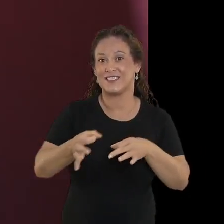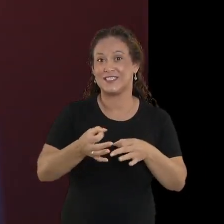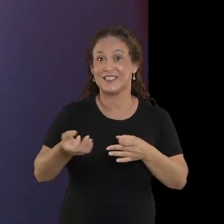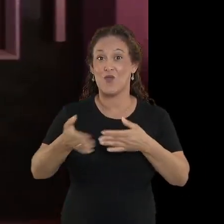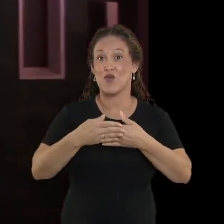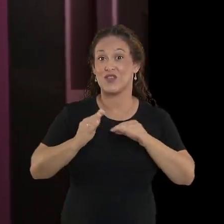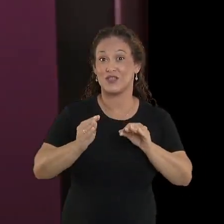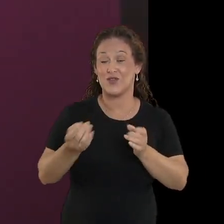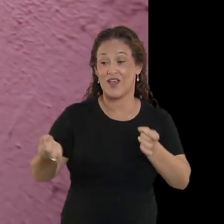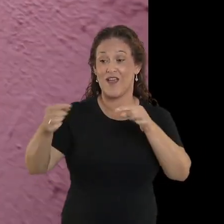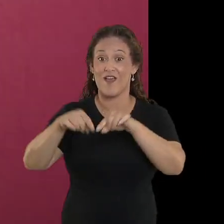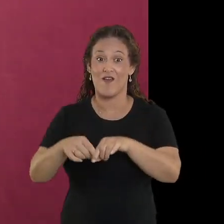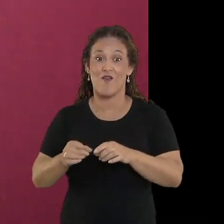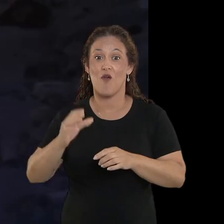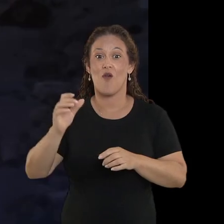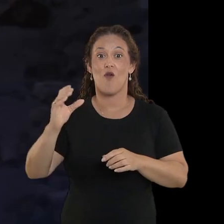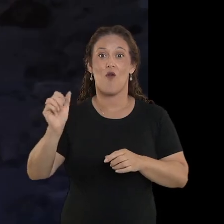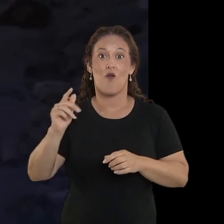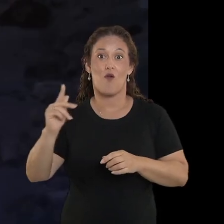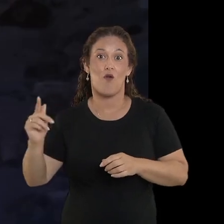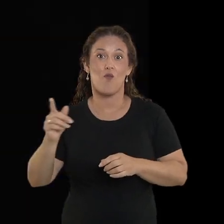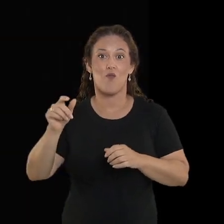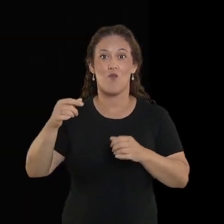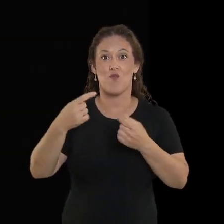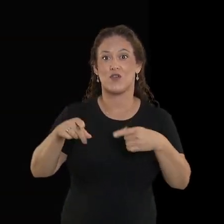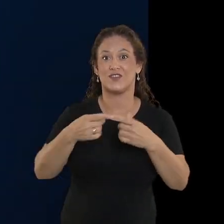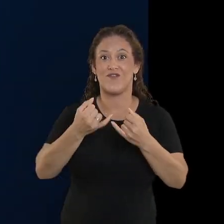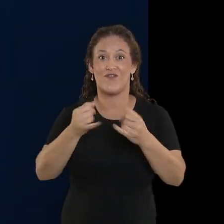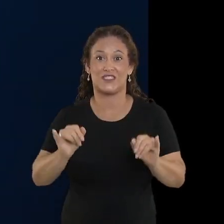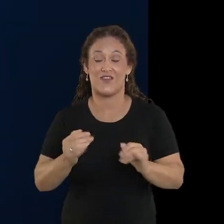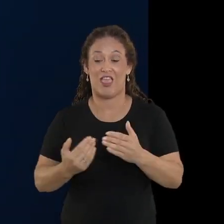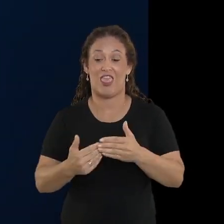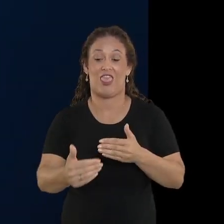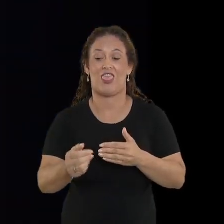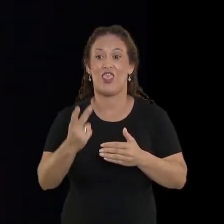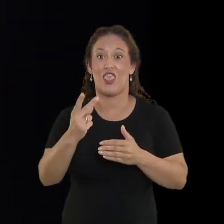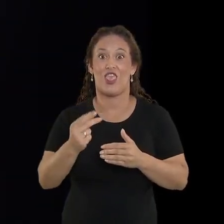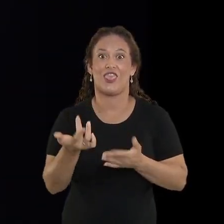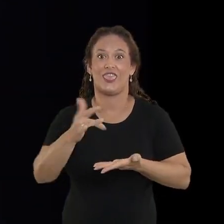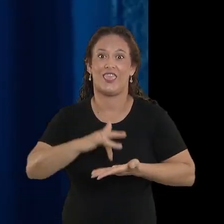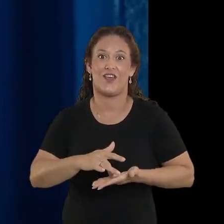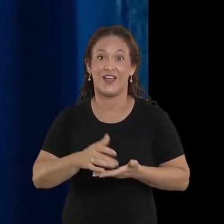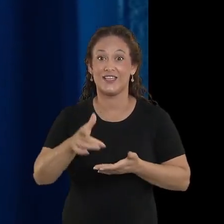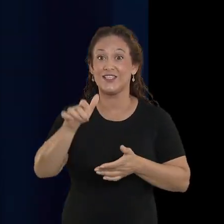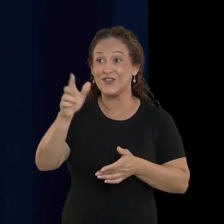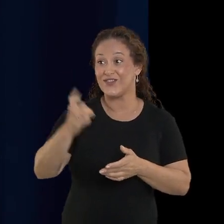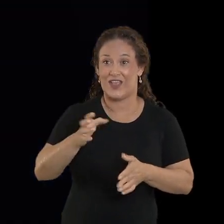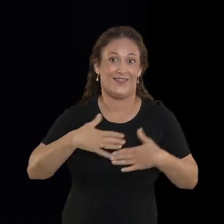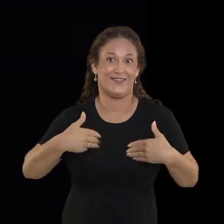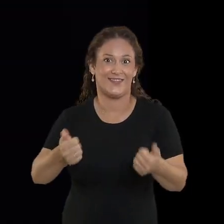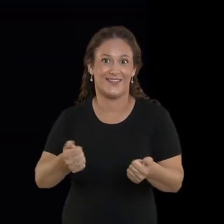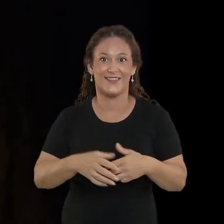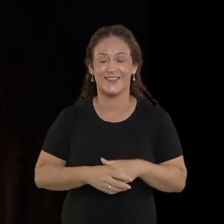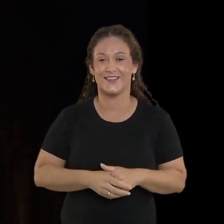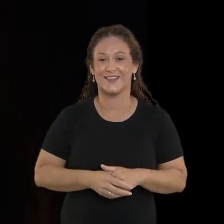Su puerta nos lleva directos al Cook Music Festival, en el que actuará en 2 días. Aitana, pasa cuando